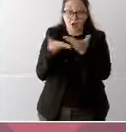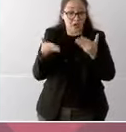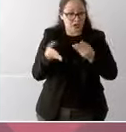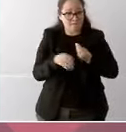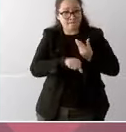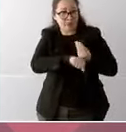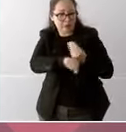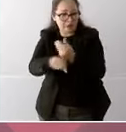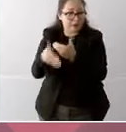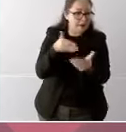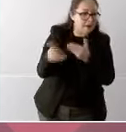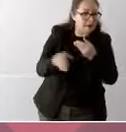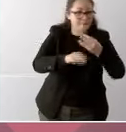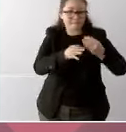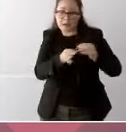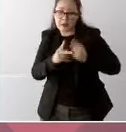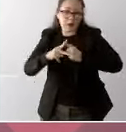Estamos